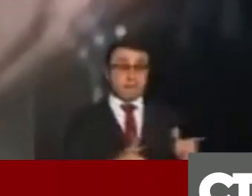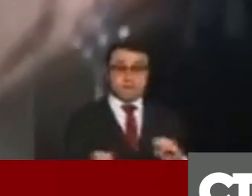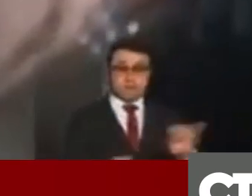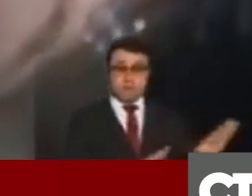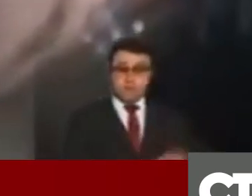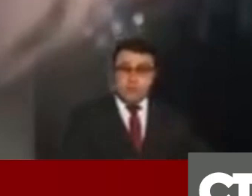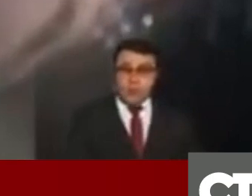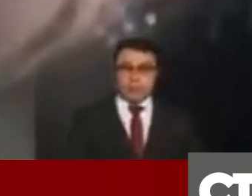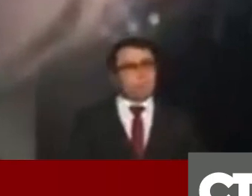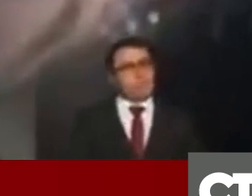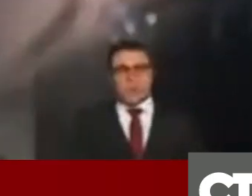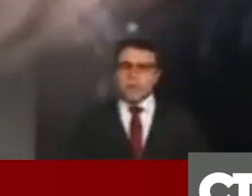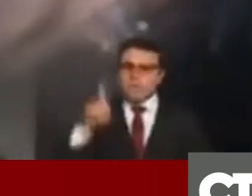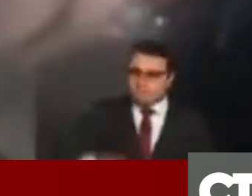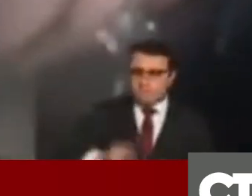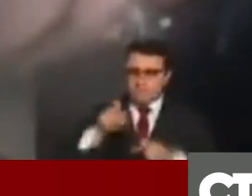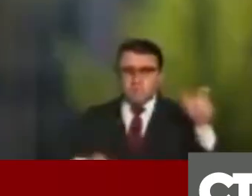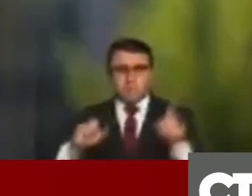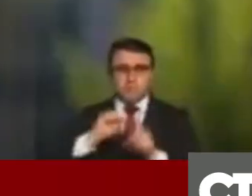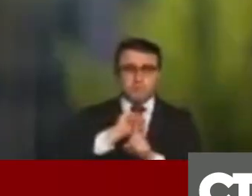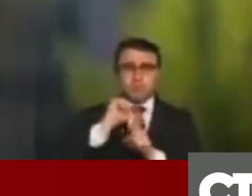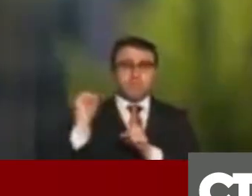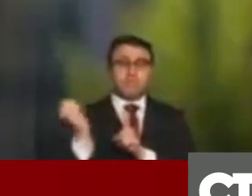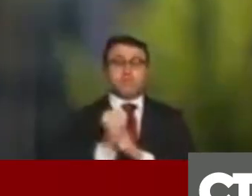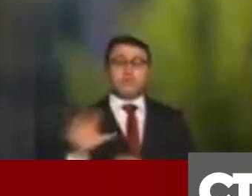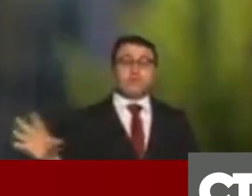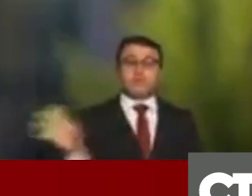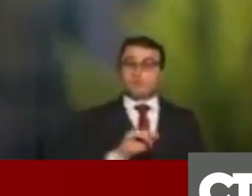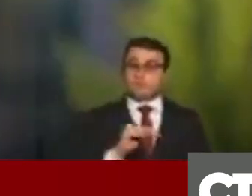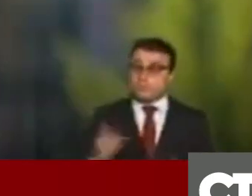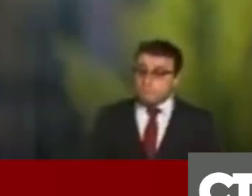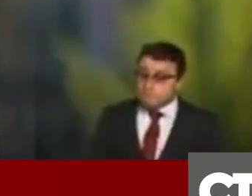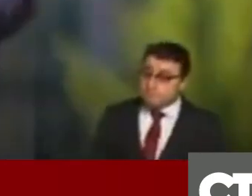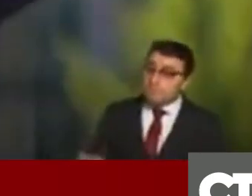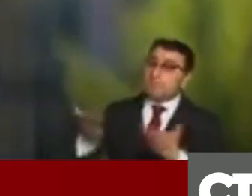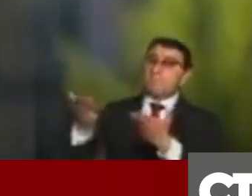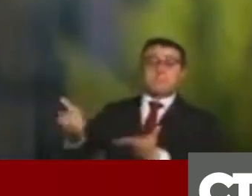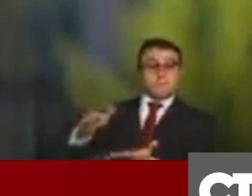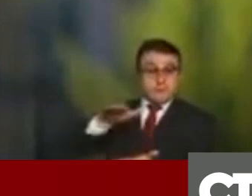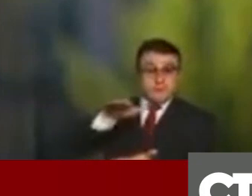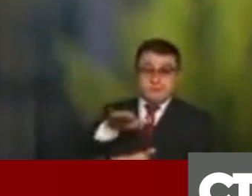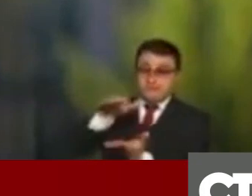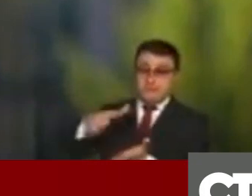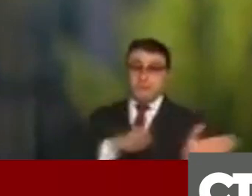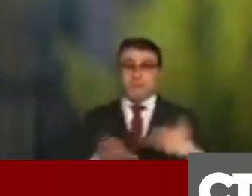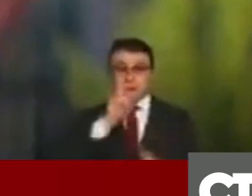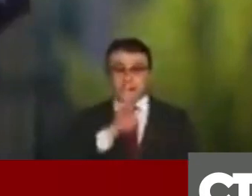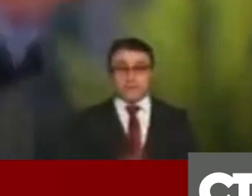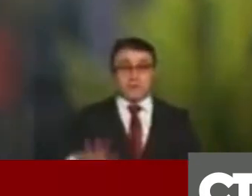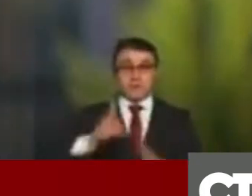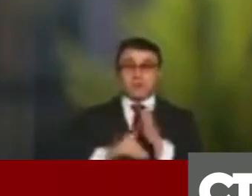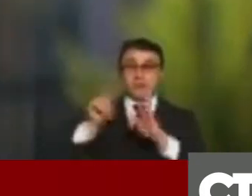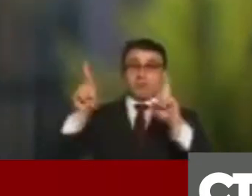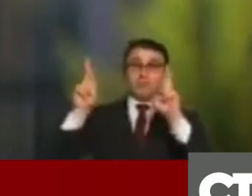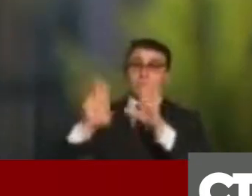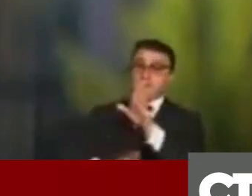la de la sociedad Así que buen viento y buen mar al plan Nacional de desarrollo y